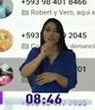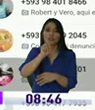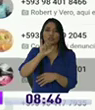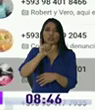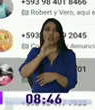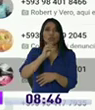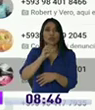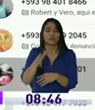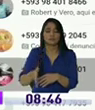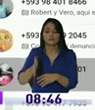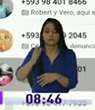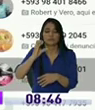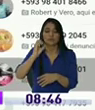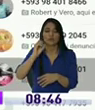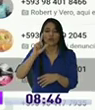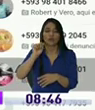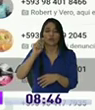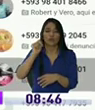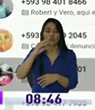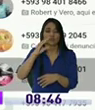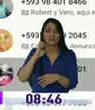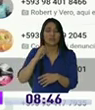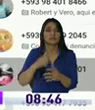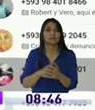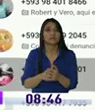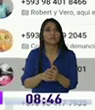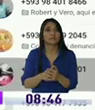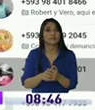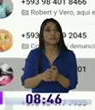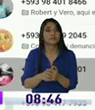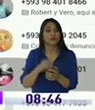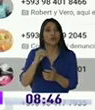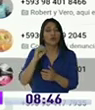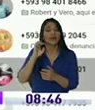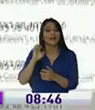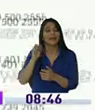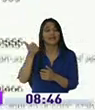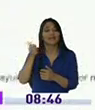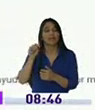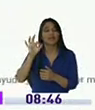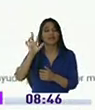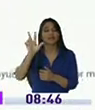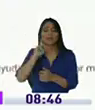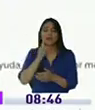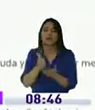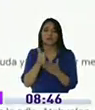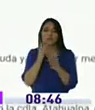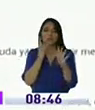Y Colonche, junto a la OE 1093. Ayúdame a denunciar,